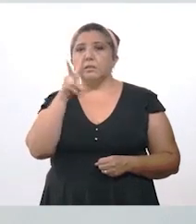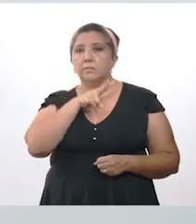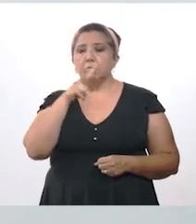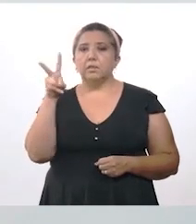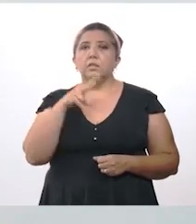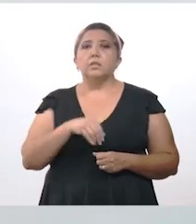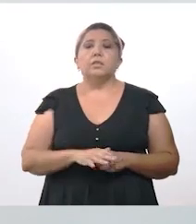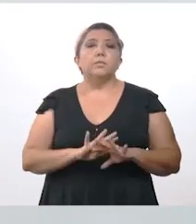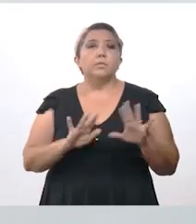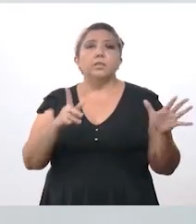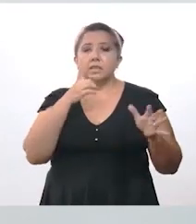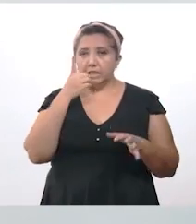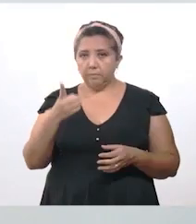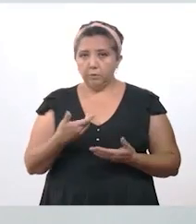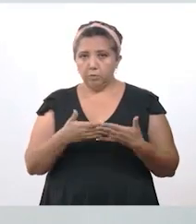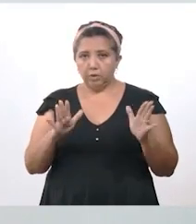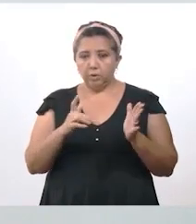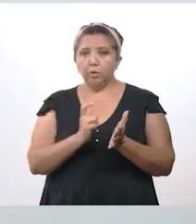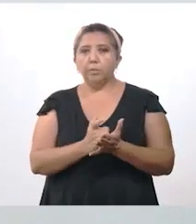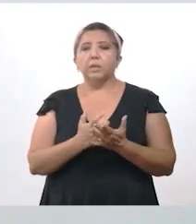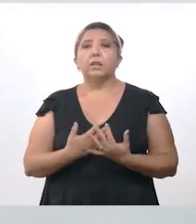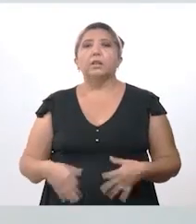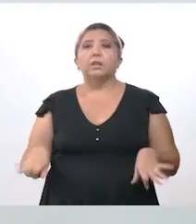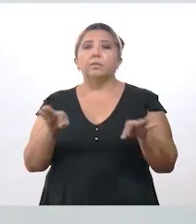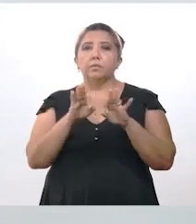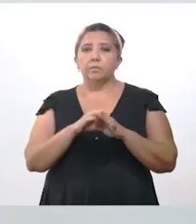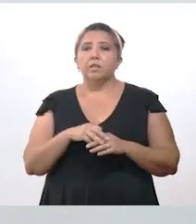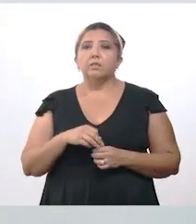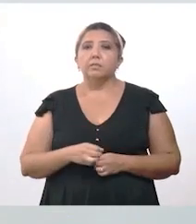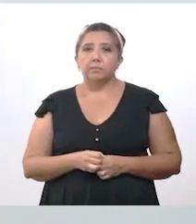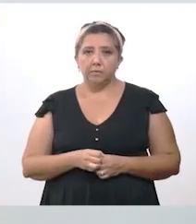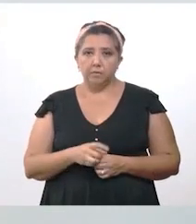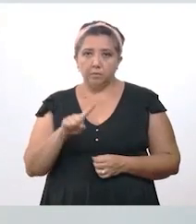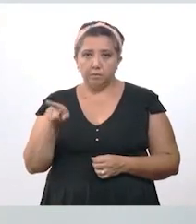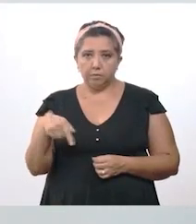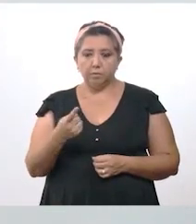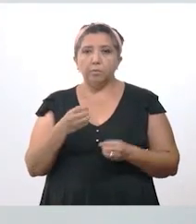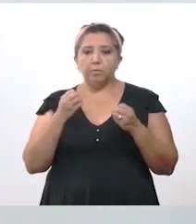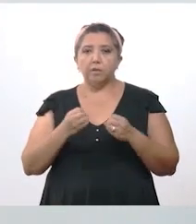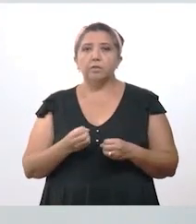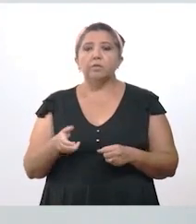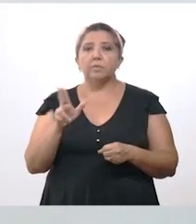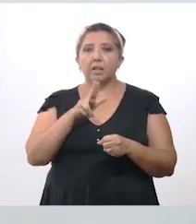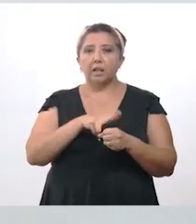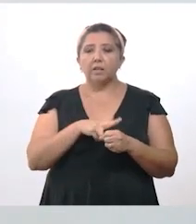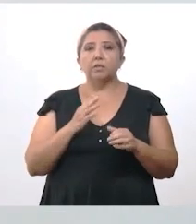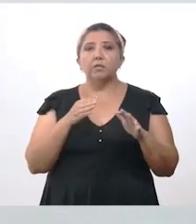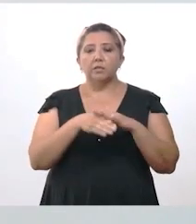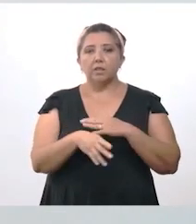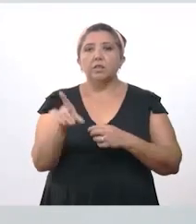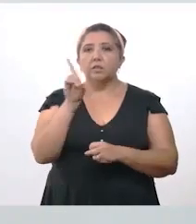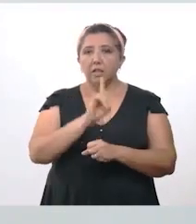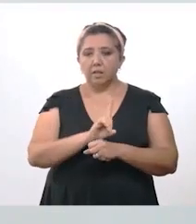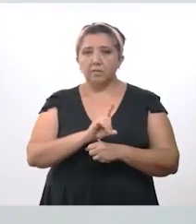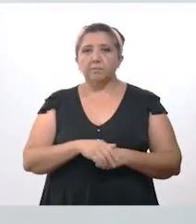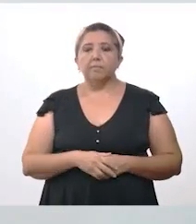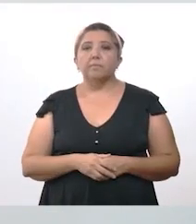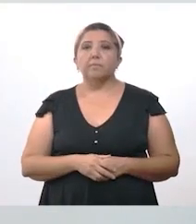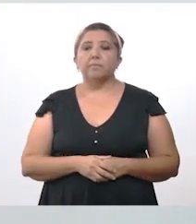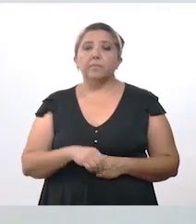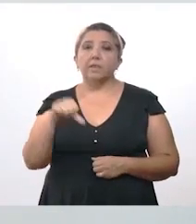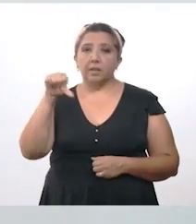Valladolid. Como se ha señalado, en la reapertura económica, los datos más importantes son la ocupación hospitalaria y los ingresos